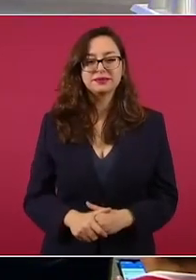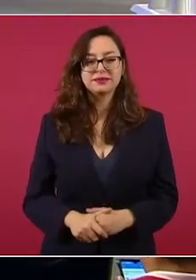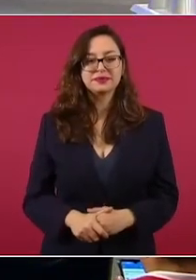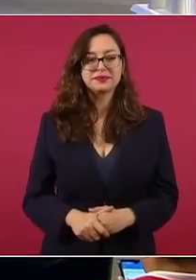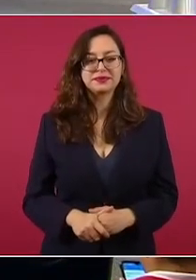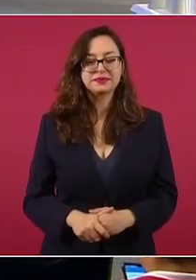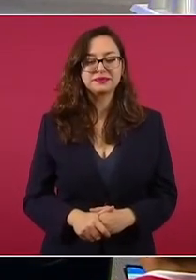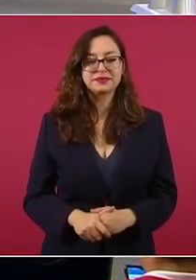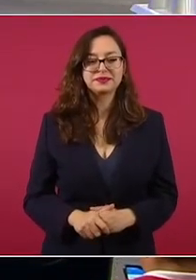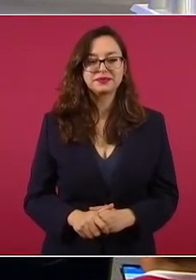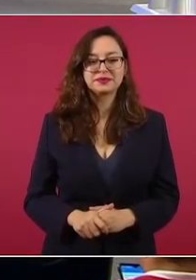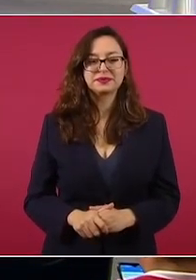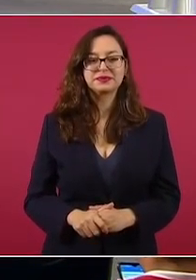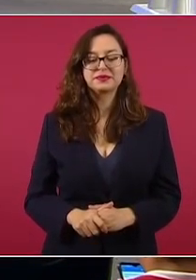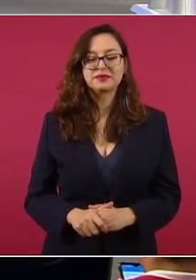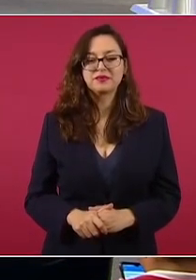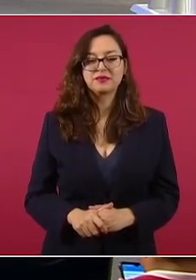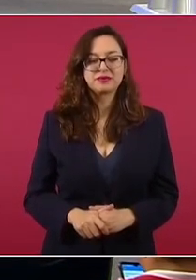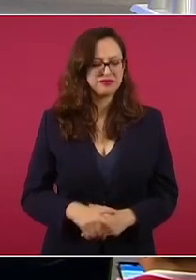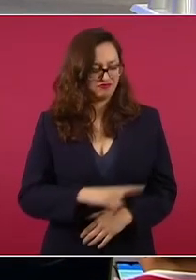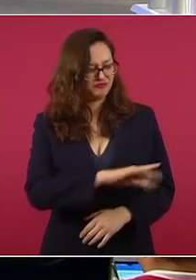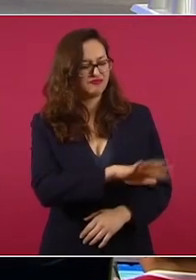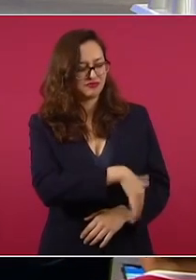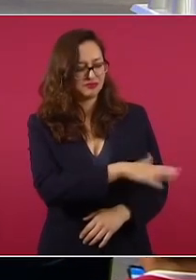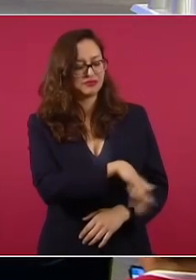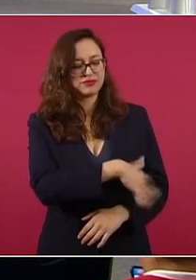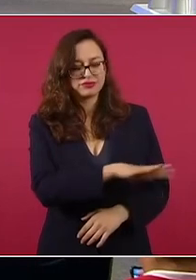Búscalo. Porque es que los